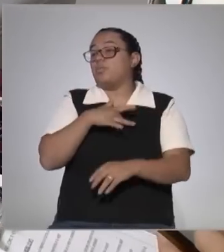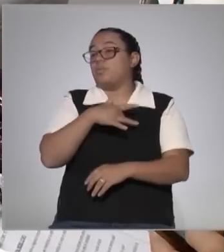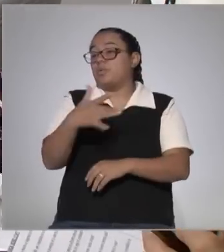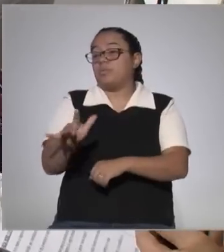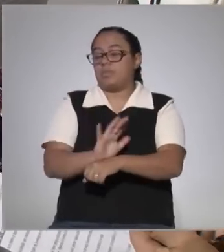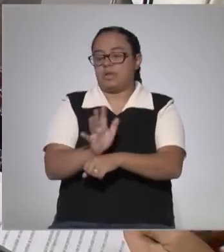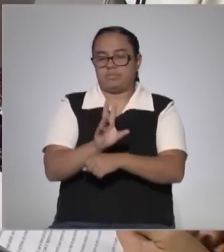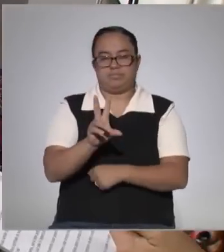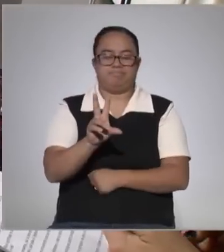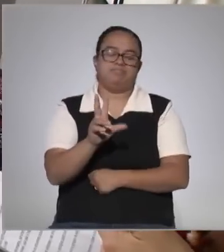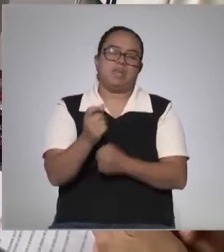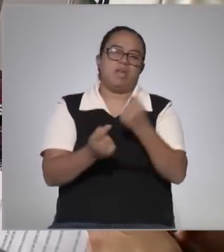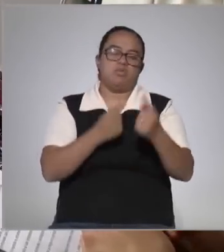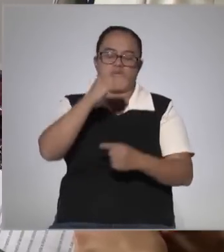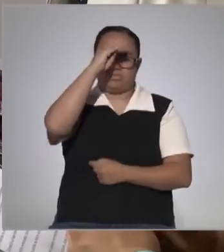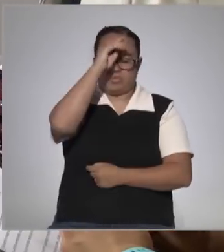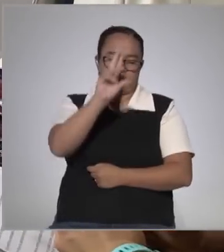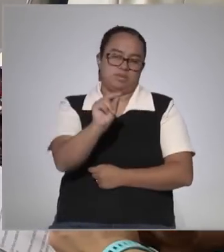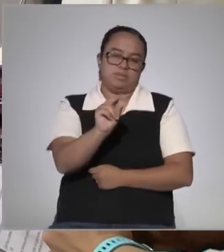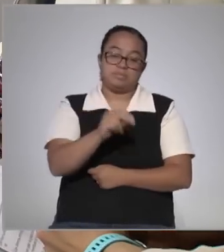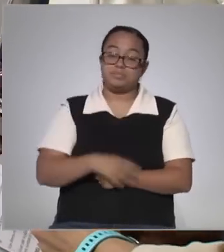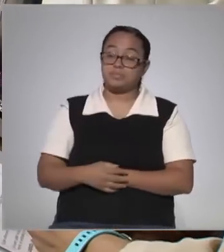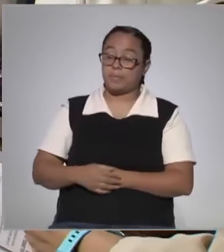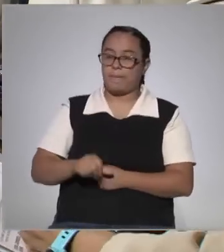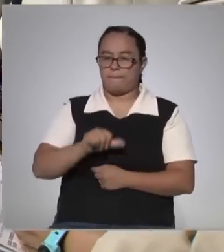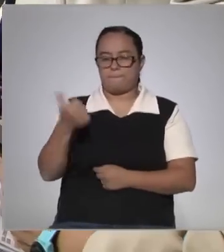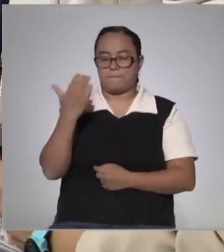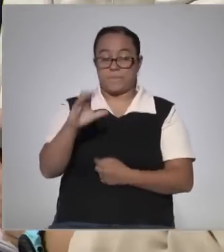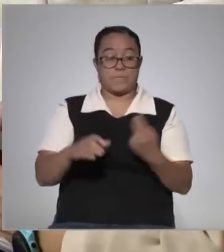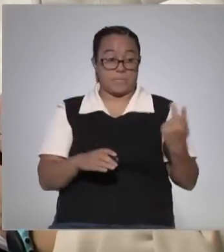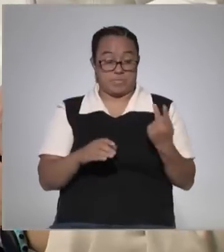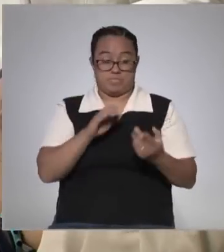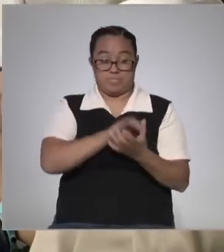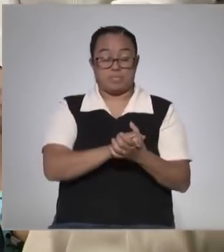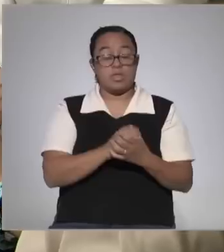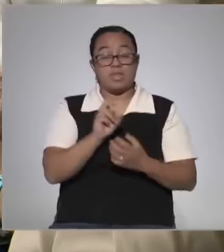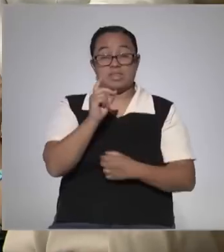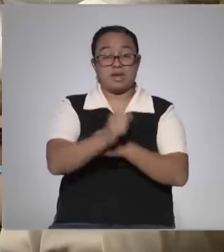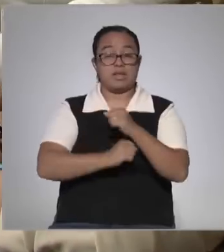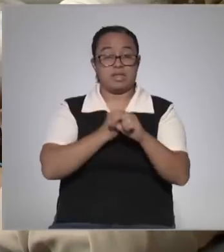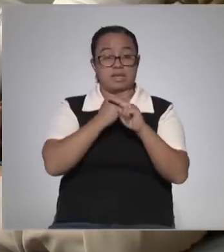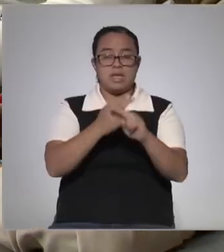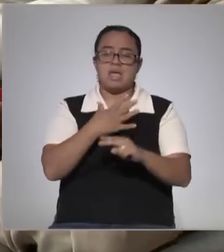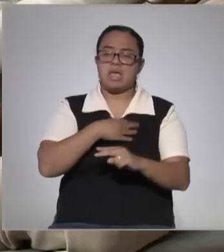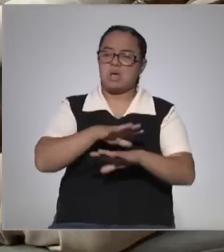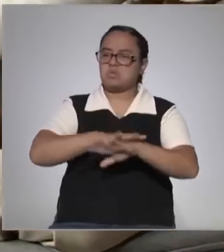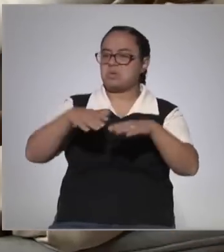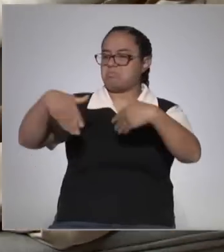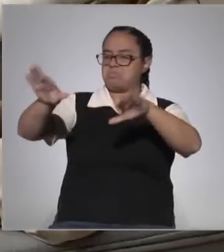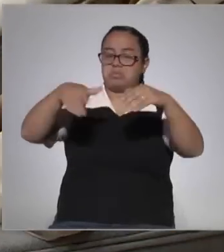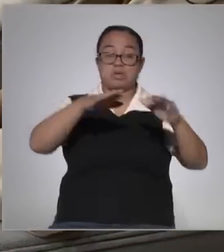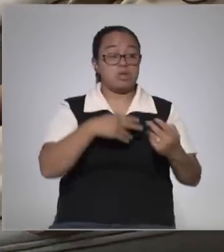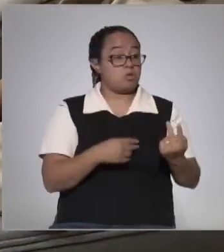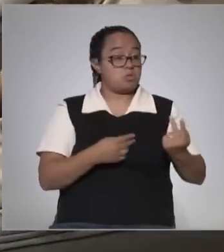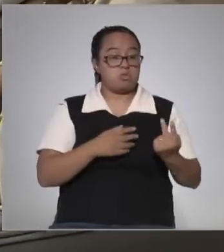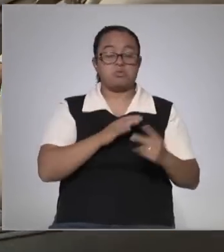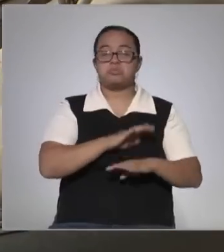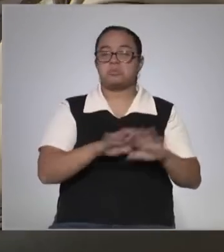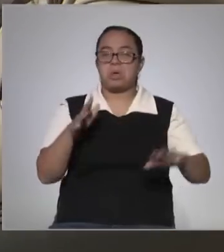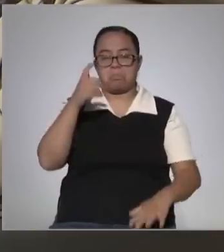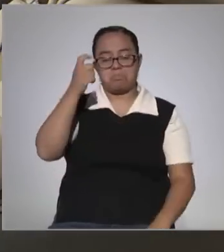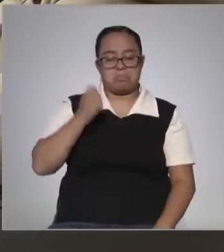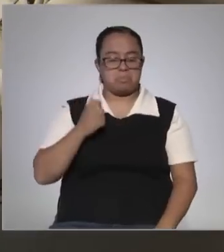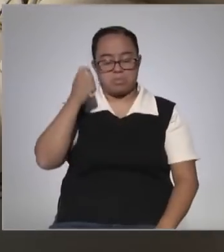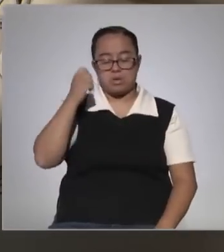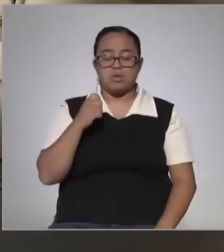nos dice: mi mujer y yo llevamos 30 años de matrimonio. Nuestros hijos ya hicieron su vida. Ambos somos jubilados.